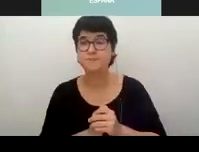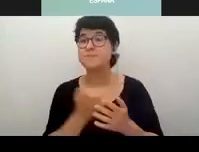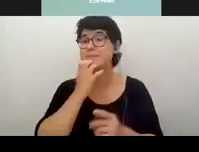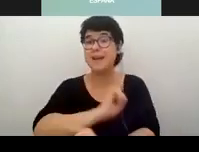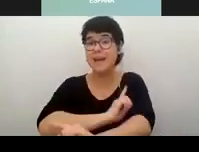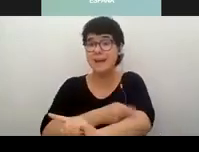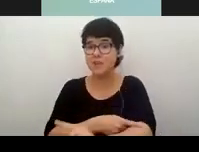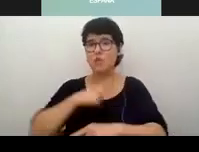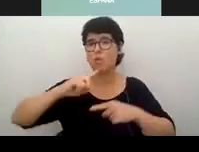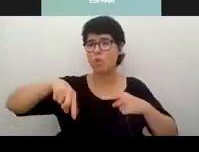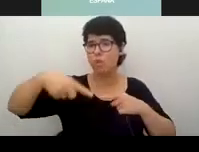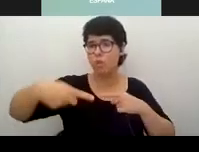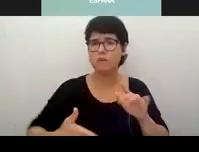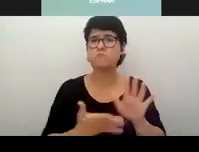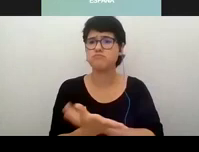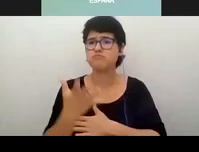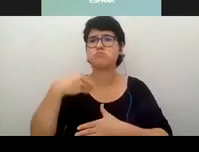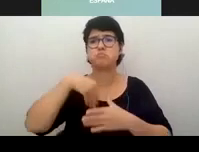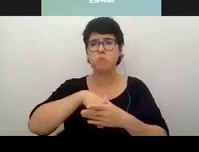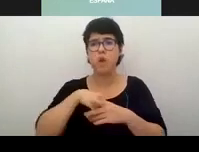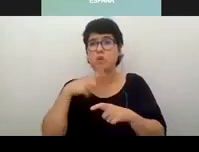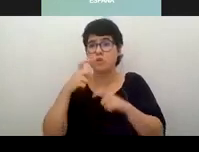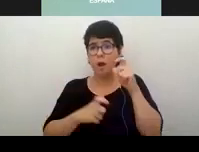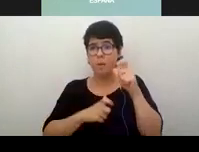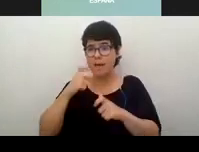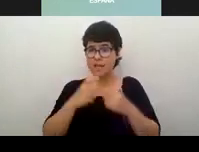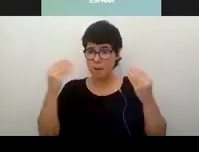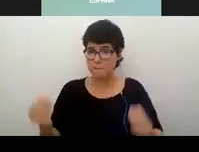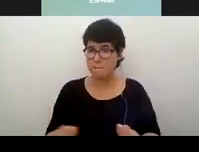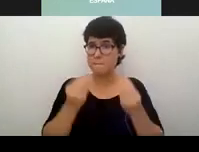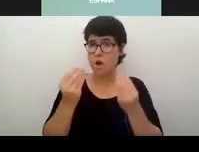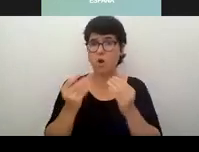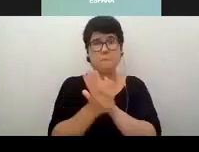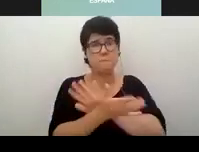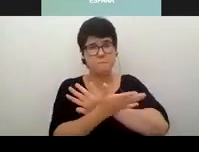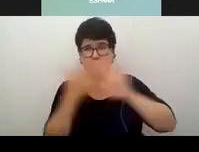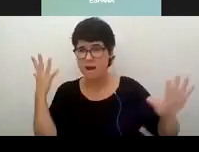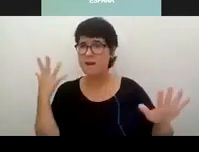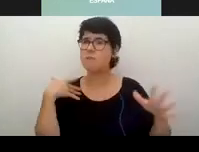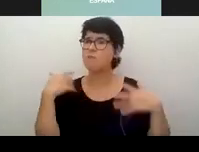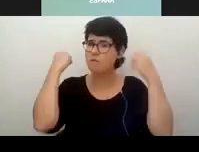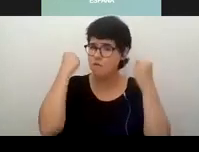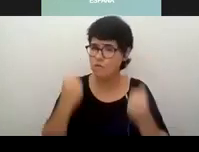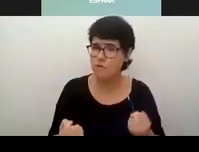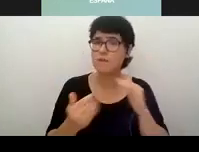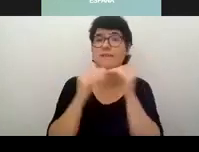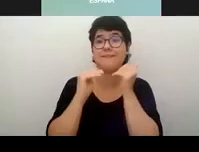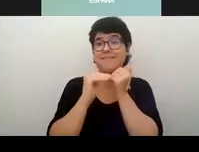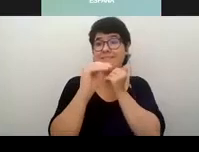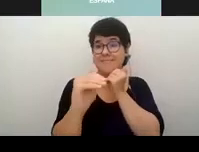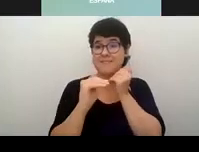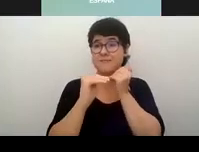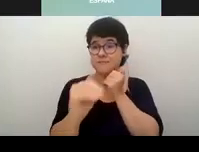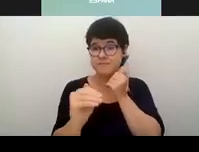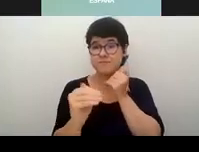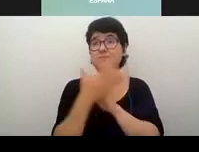composición de la flora de manera más específicamente, de manera más rápida y de manera más intensa y más estable, quizás es el